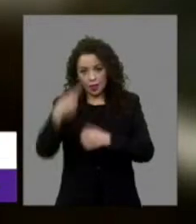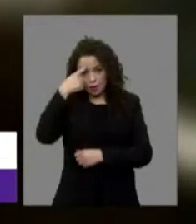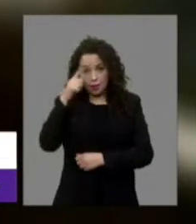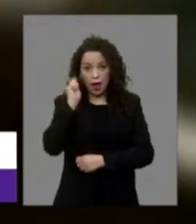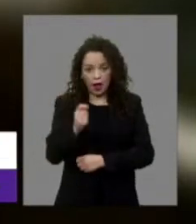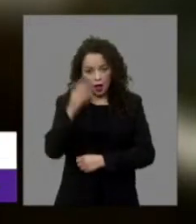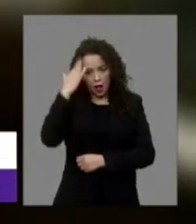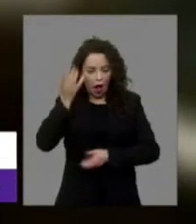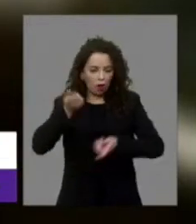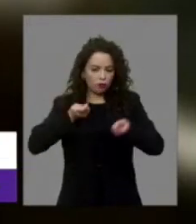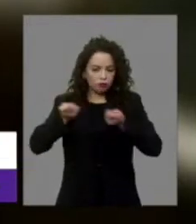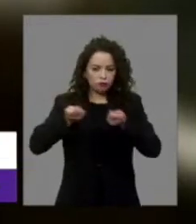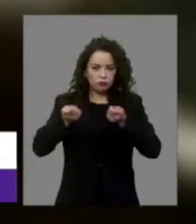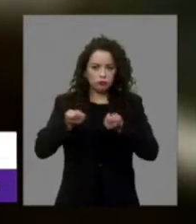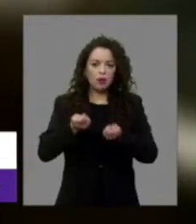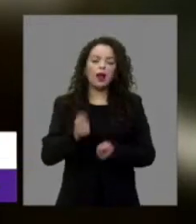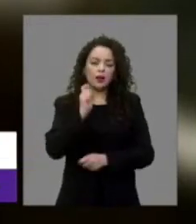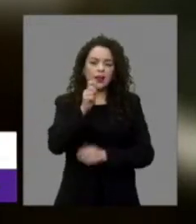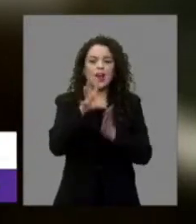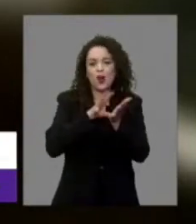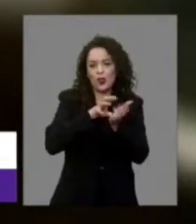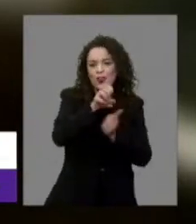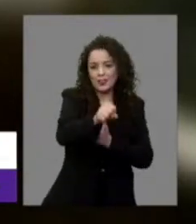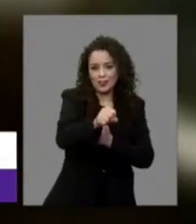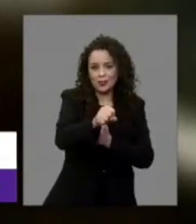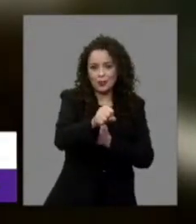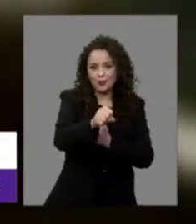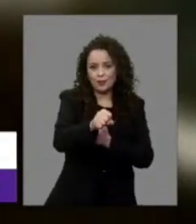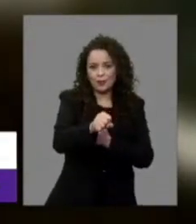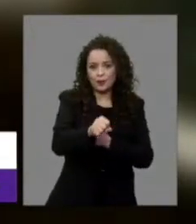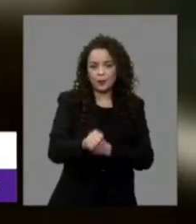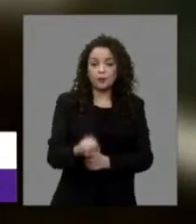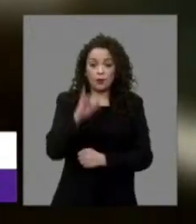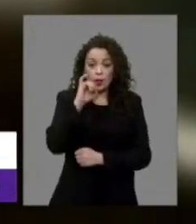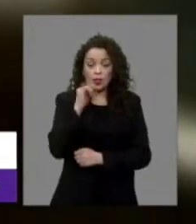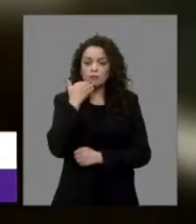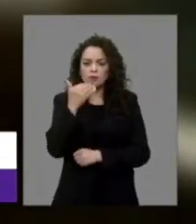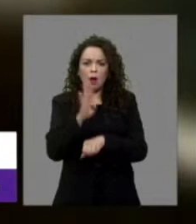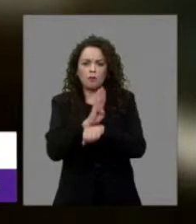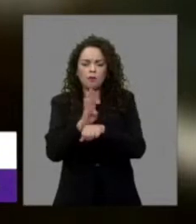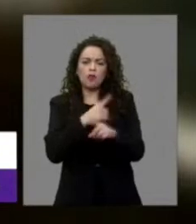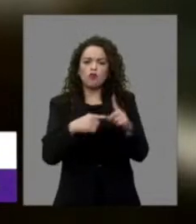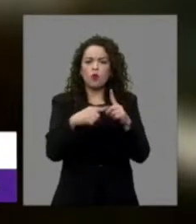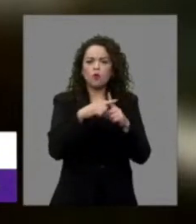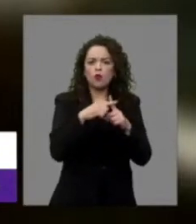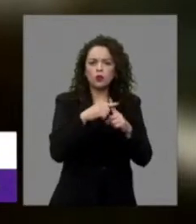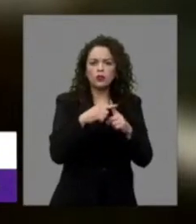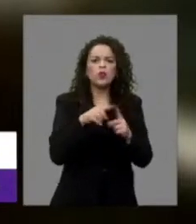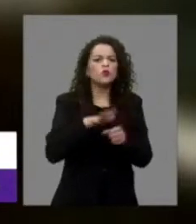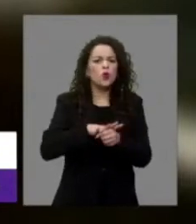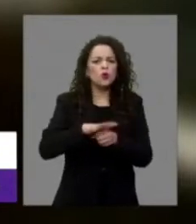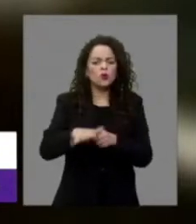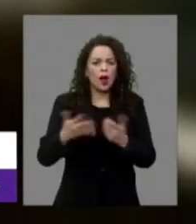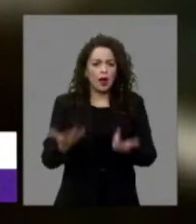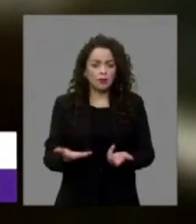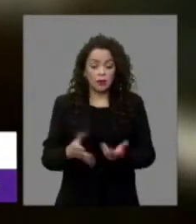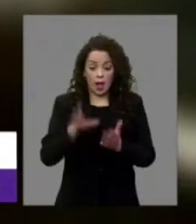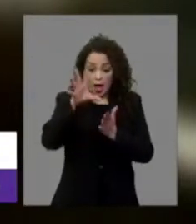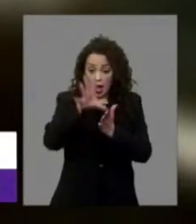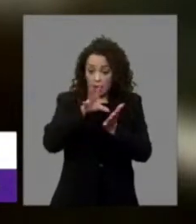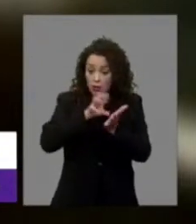constitucional. El primer impacto a favor del quehacer judicial radica en que, si bien nuestra